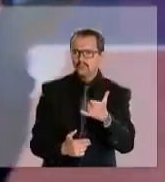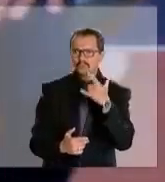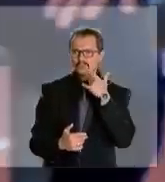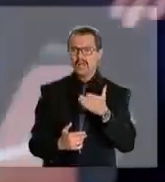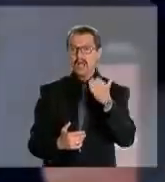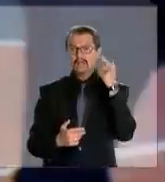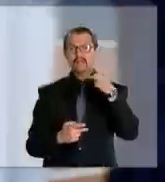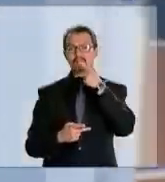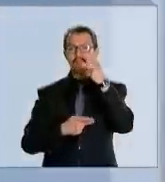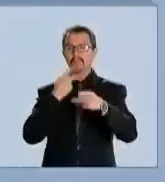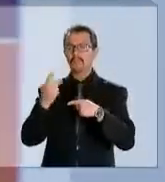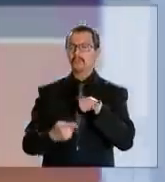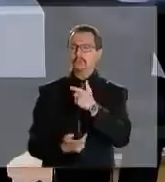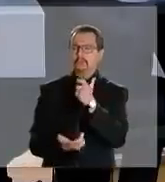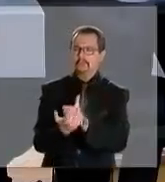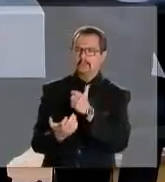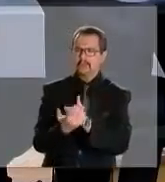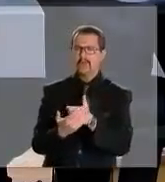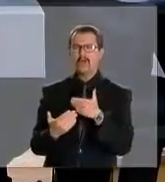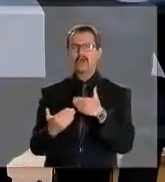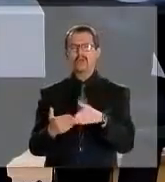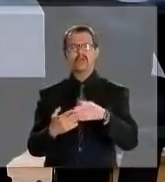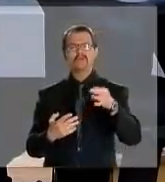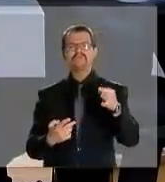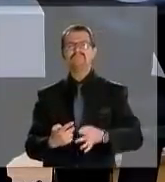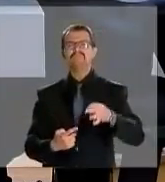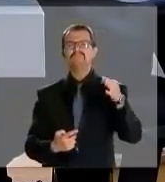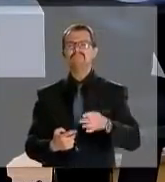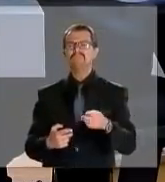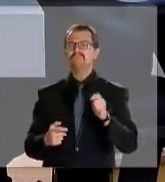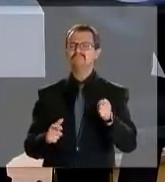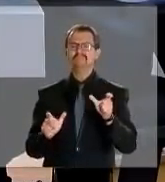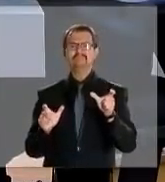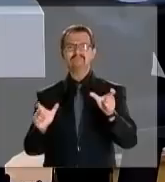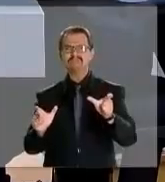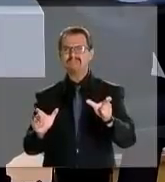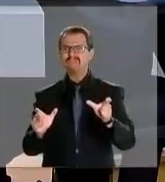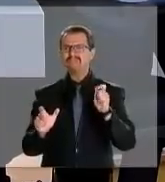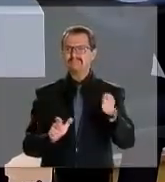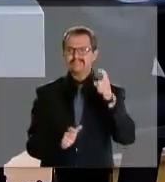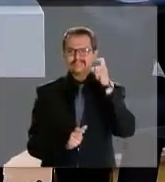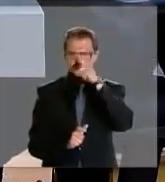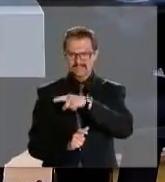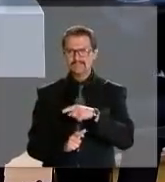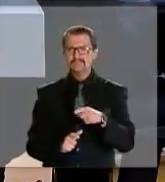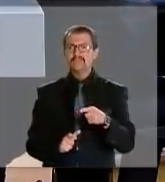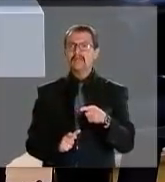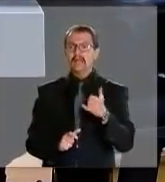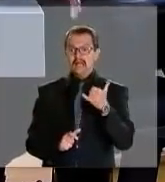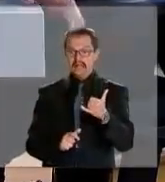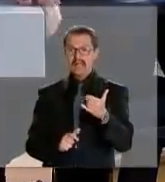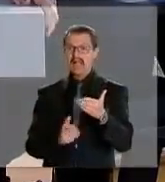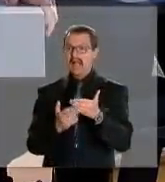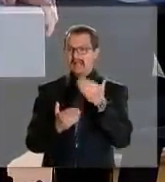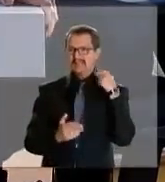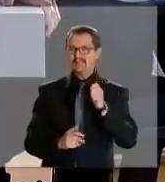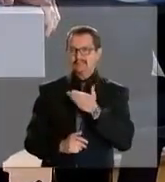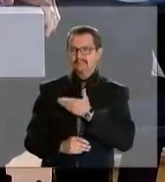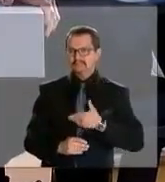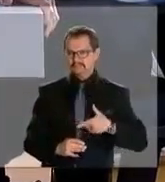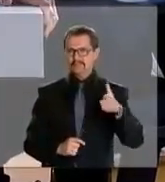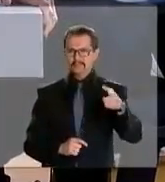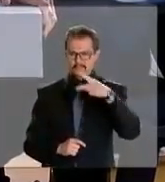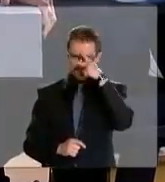me interesa interés ese ángulo un año después el gobierno de méxico decidió invitar al candidato trampa a los pinos la revista the economist que estoy seguro que usted le